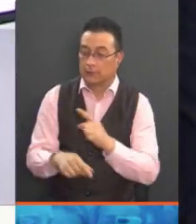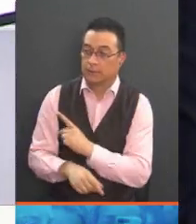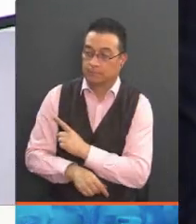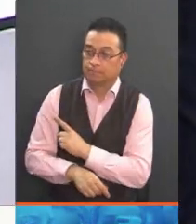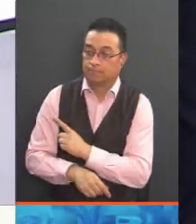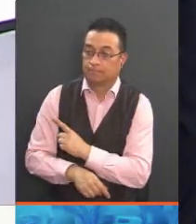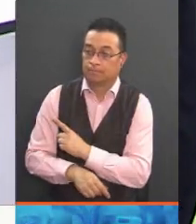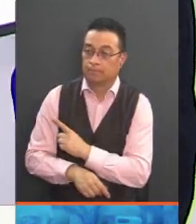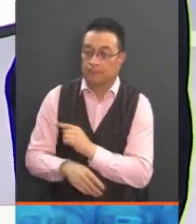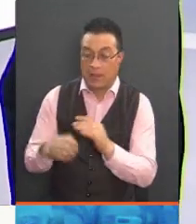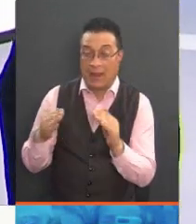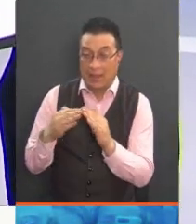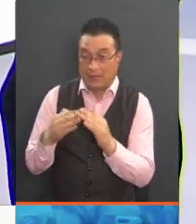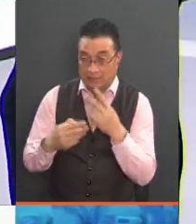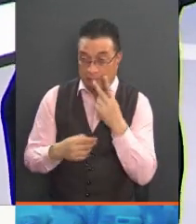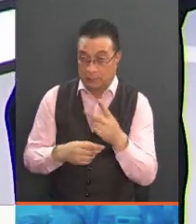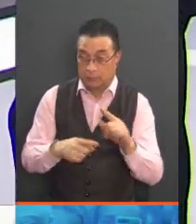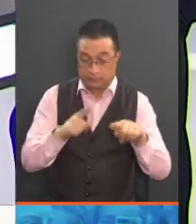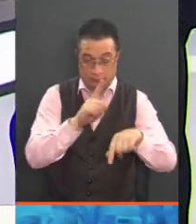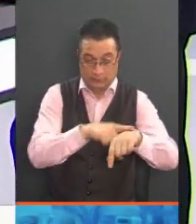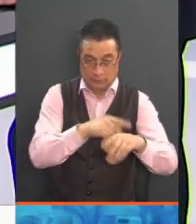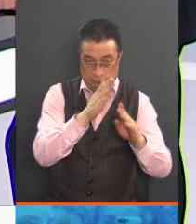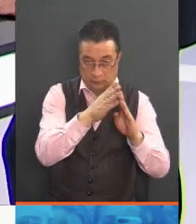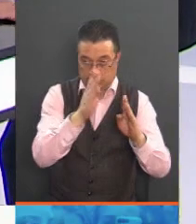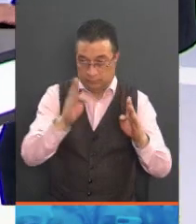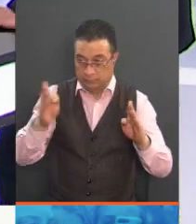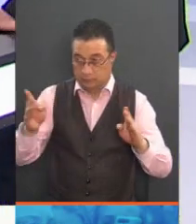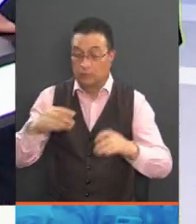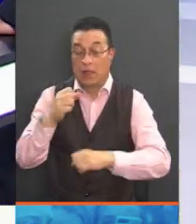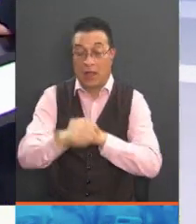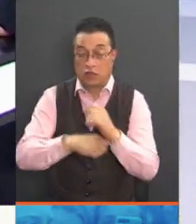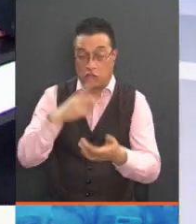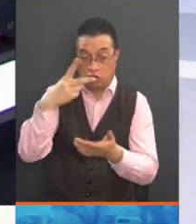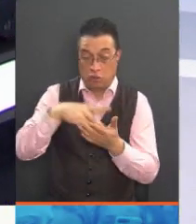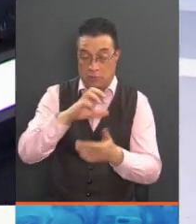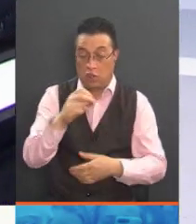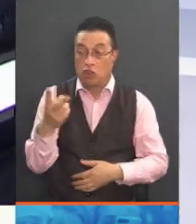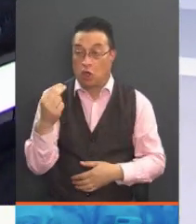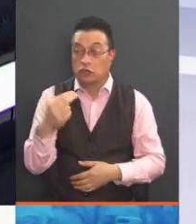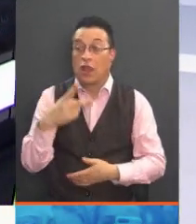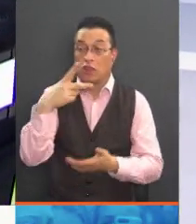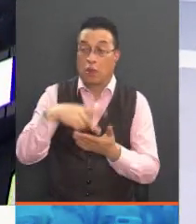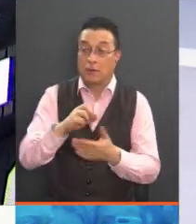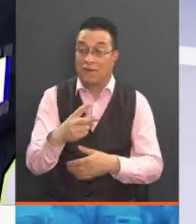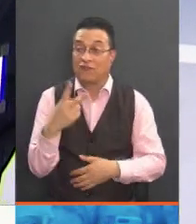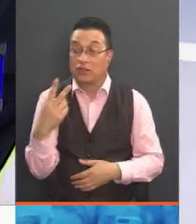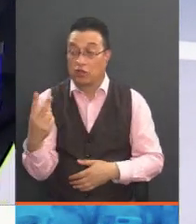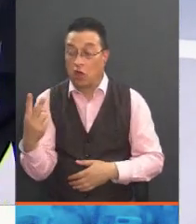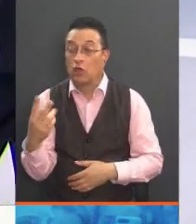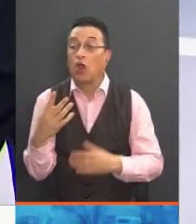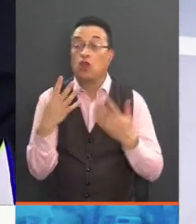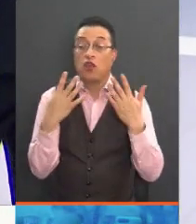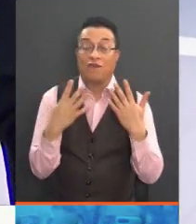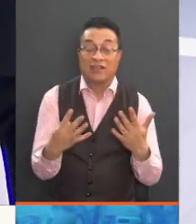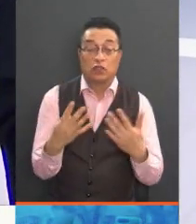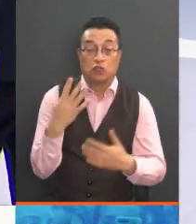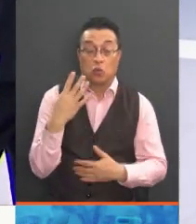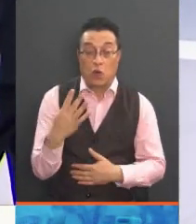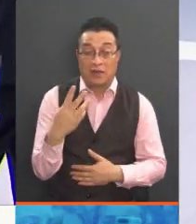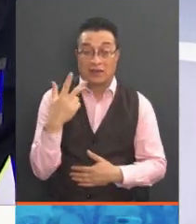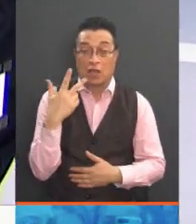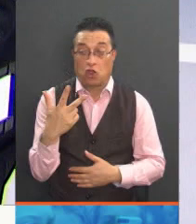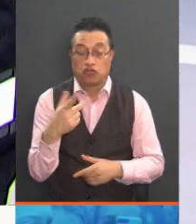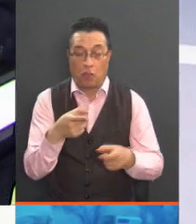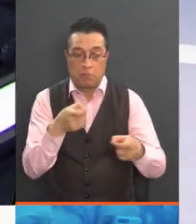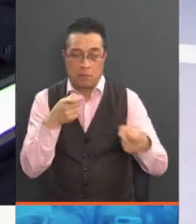en sus casas. Mire la línea de tiempo. Del año 2012 al año 2022, 948